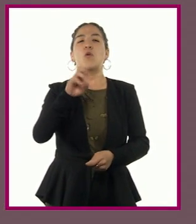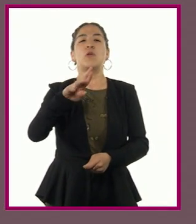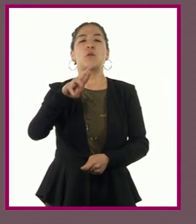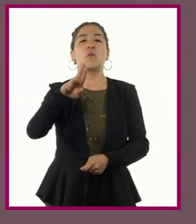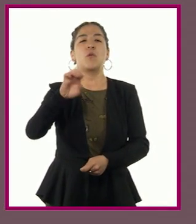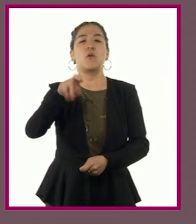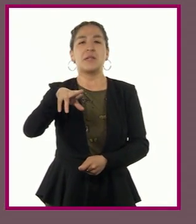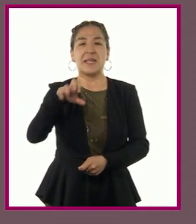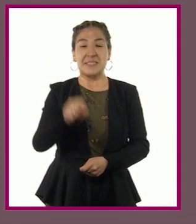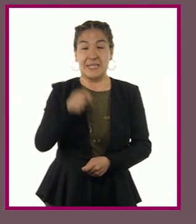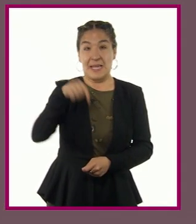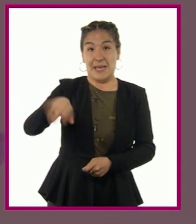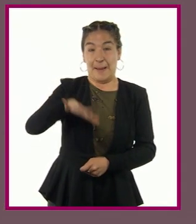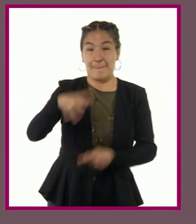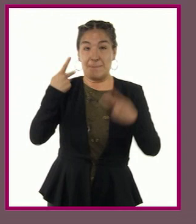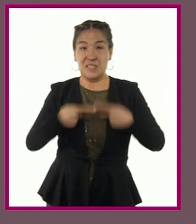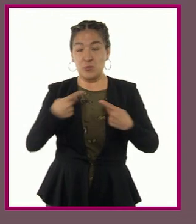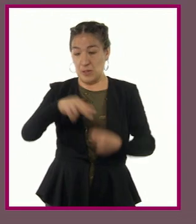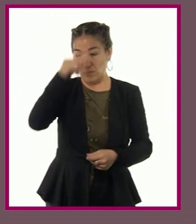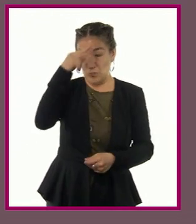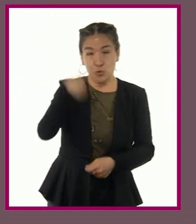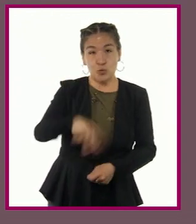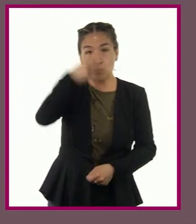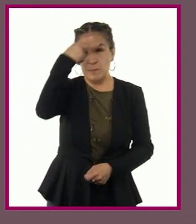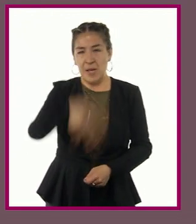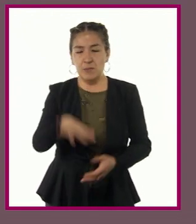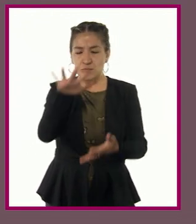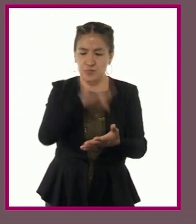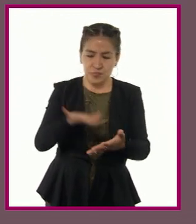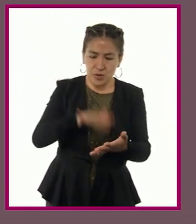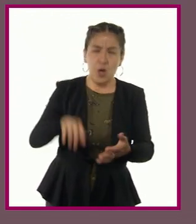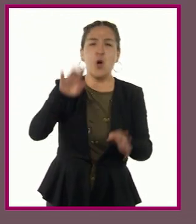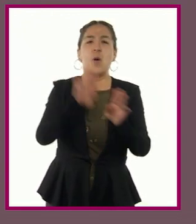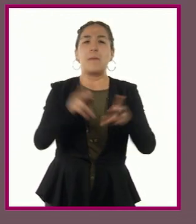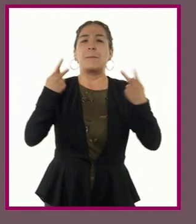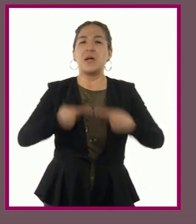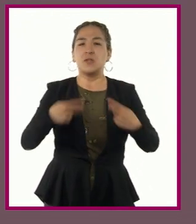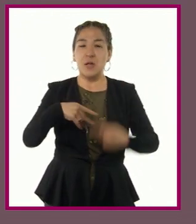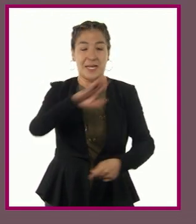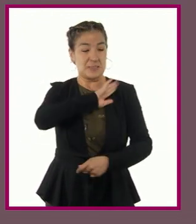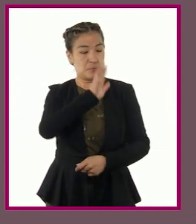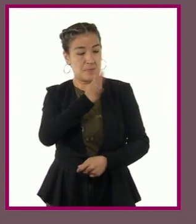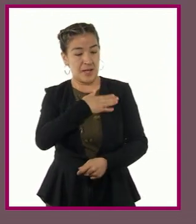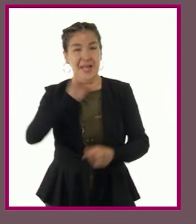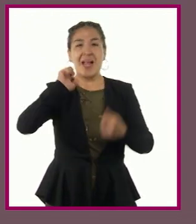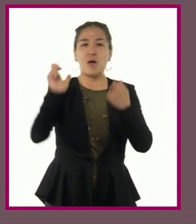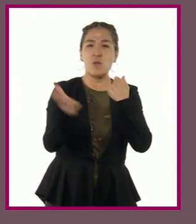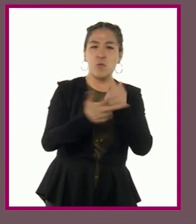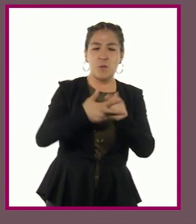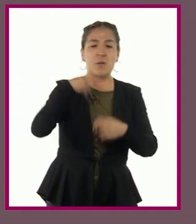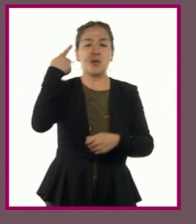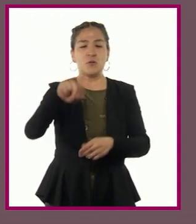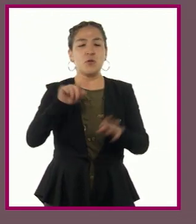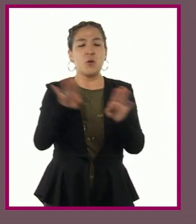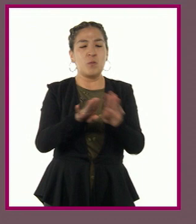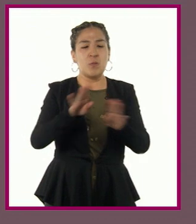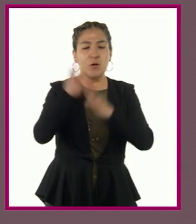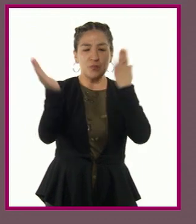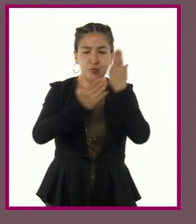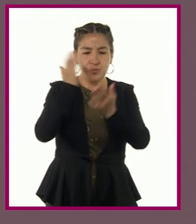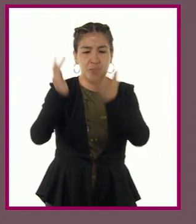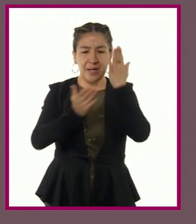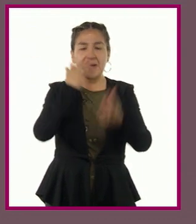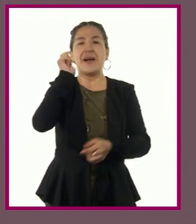ilustrados mexicanos leyeron a los autores modernos, españoles y europeos y trataron de contribuir a